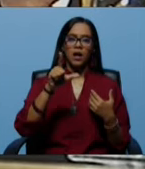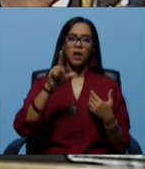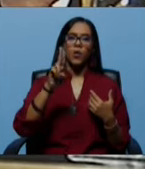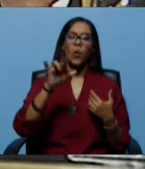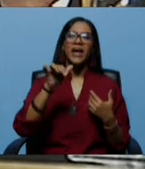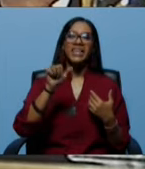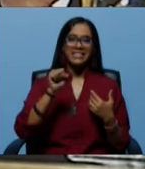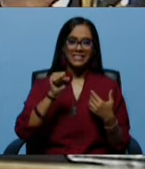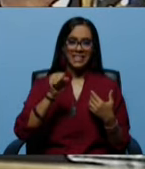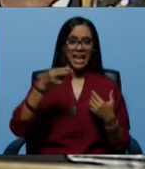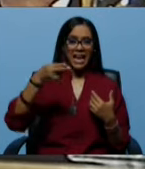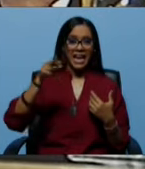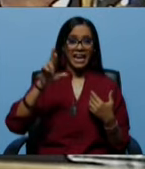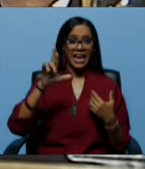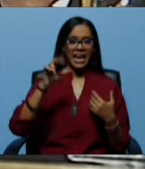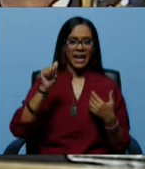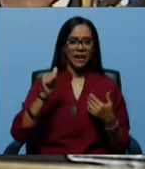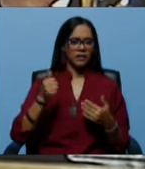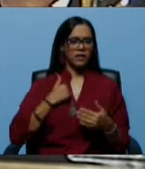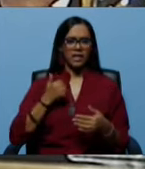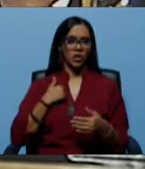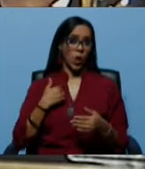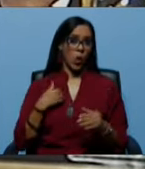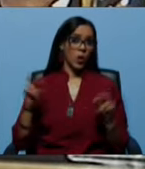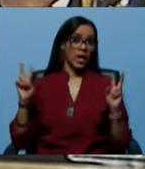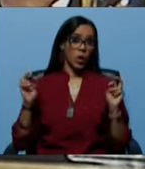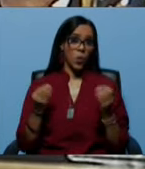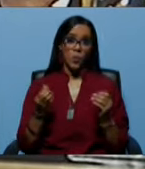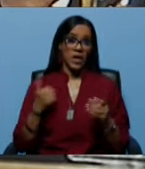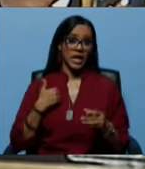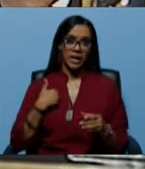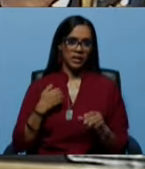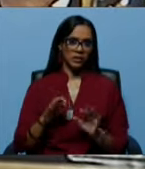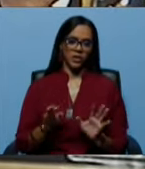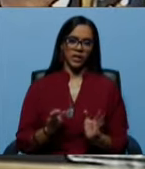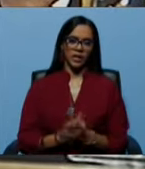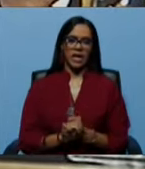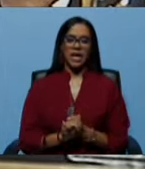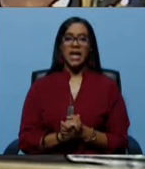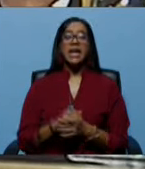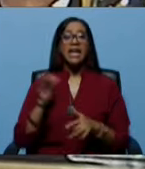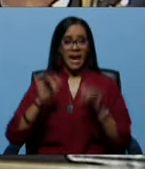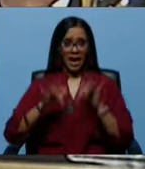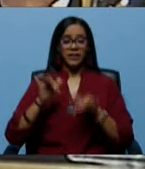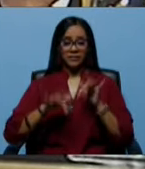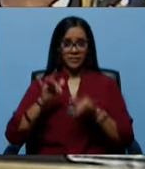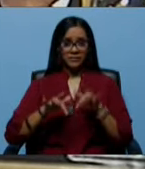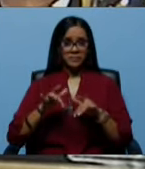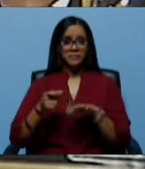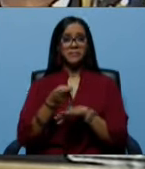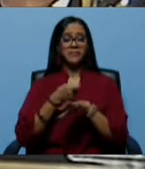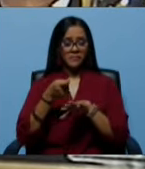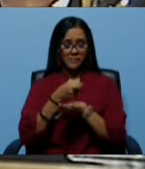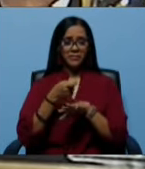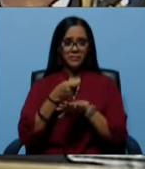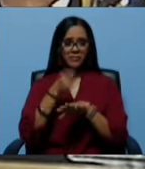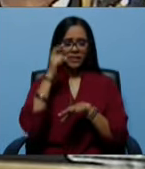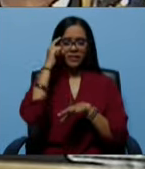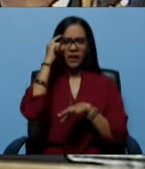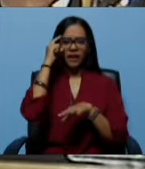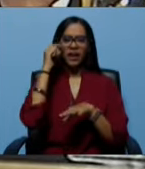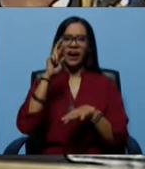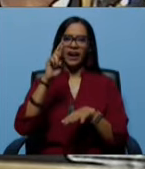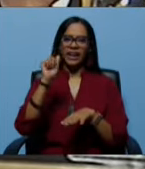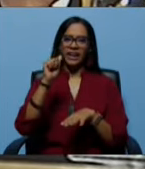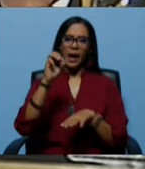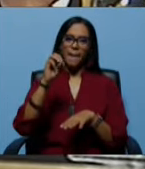cristiano él, buen. Sí, muy cristiano. Y era secretario de gobierno, era Ramón